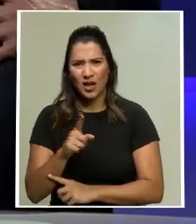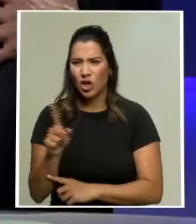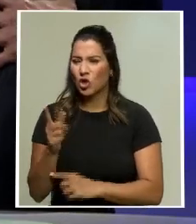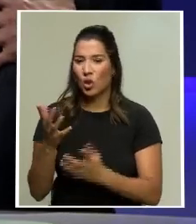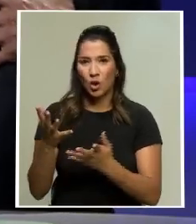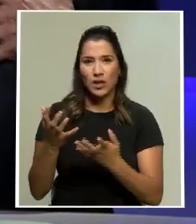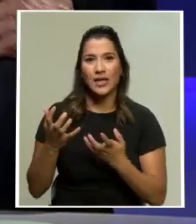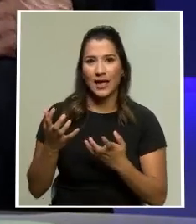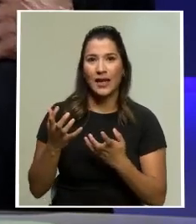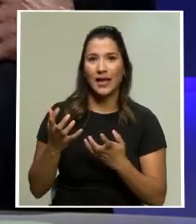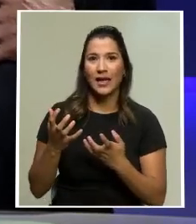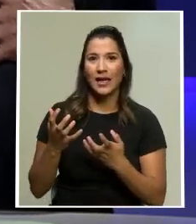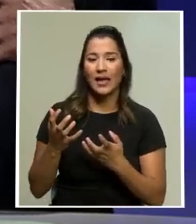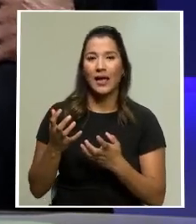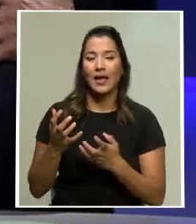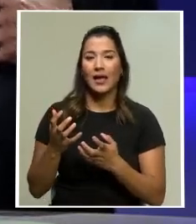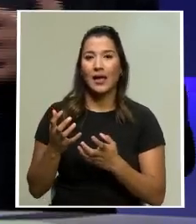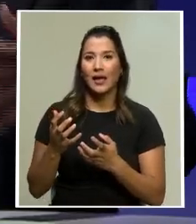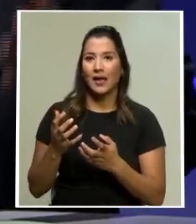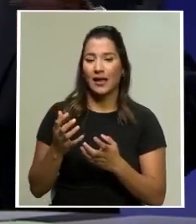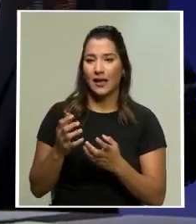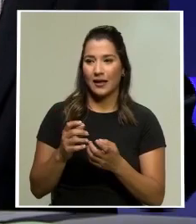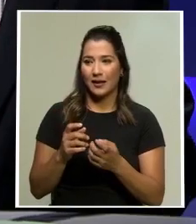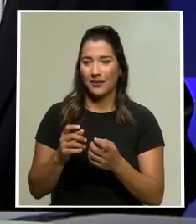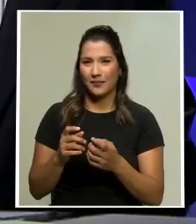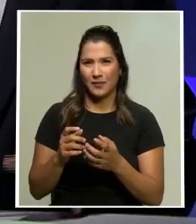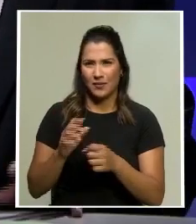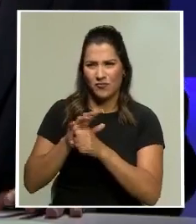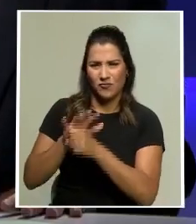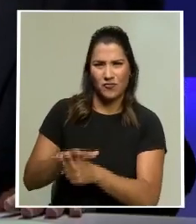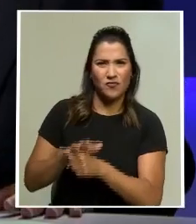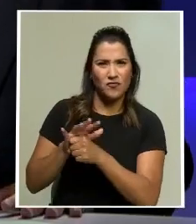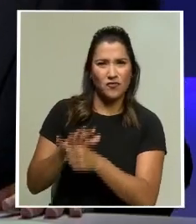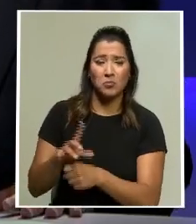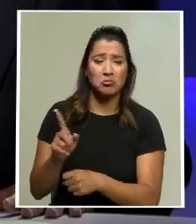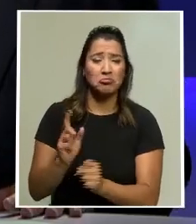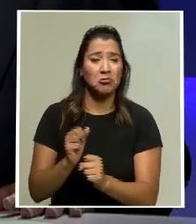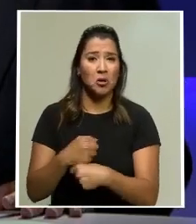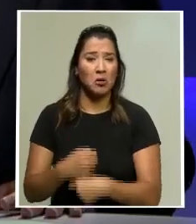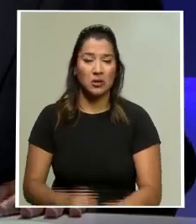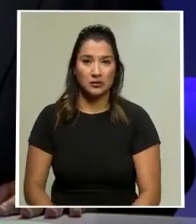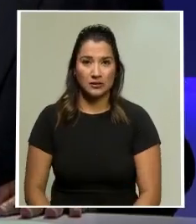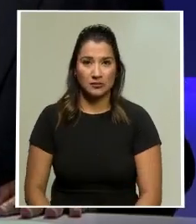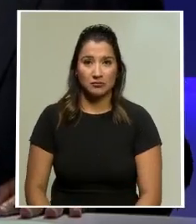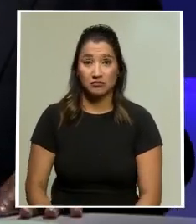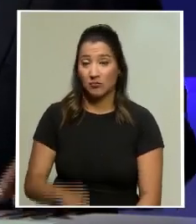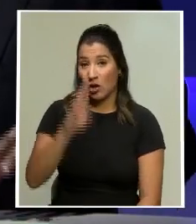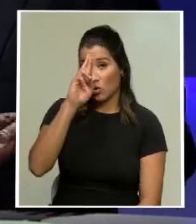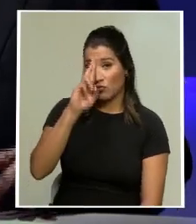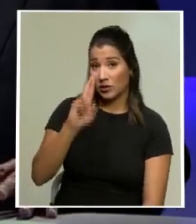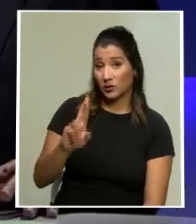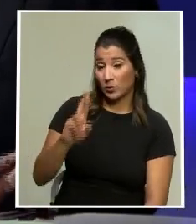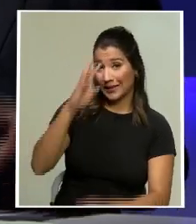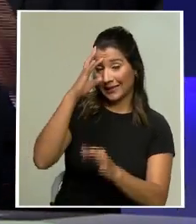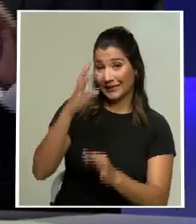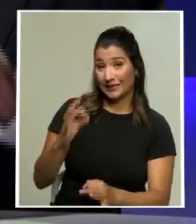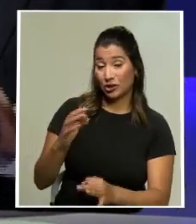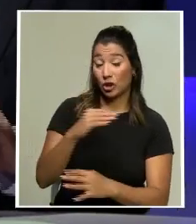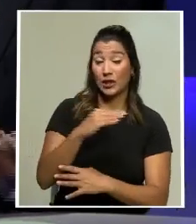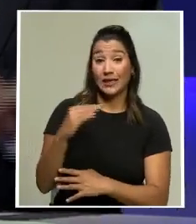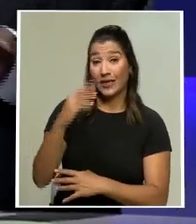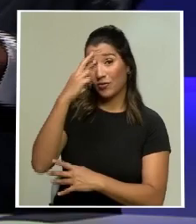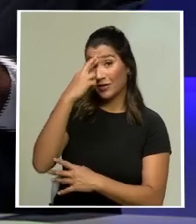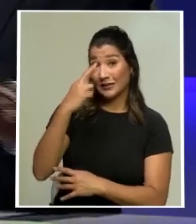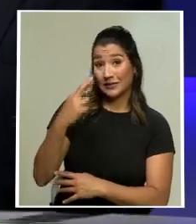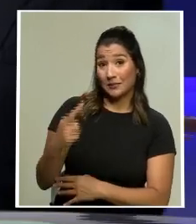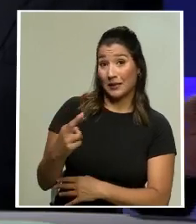fraude electoral, por hacer su represión. No lo hace. respeta la disensión y